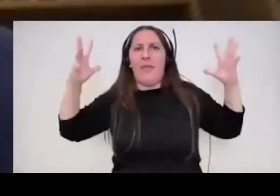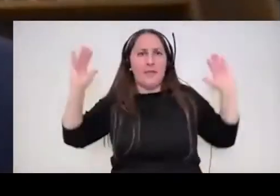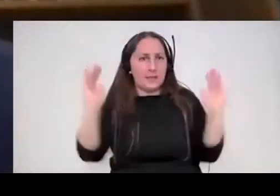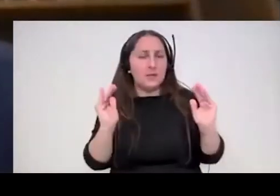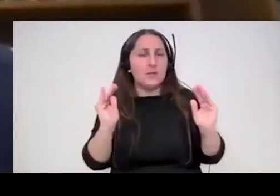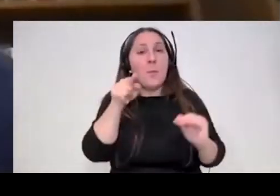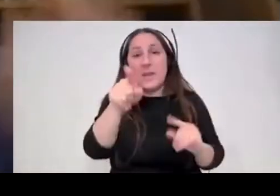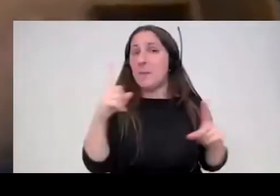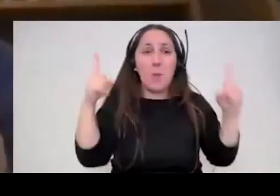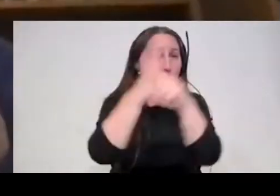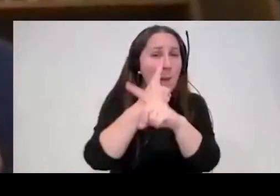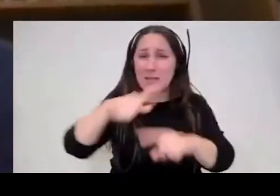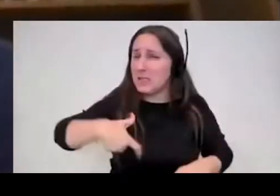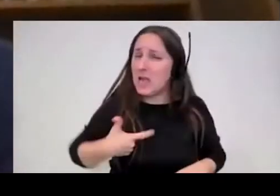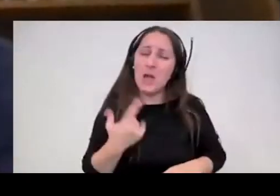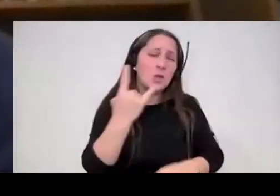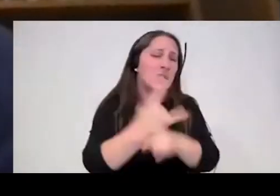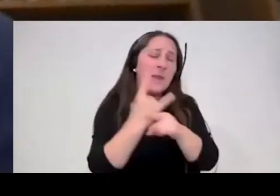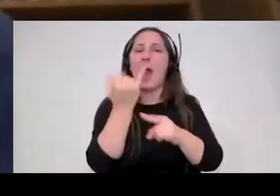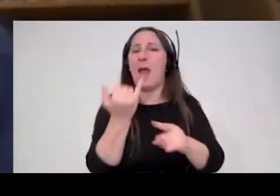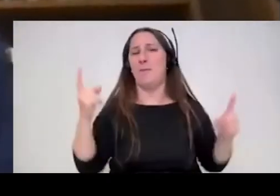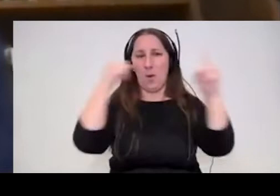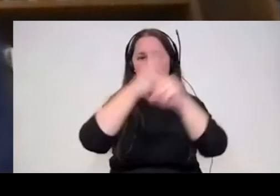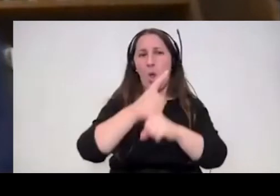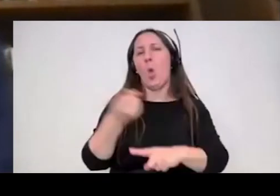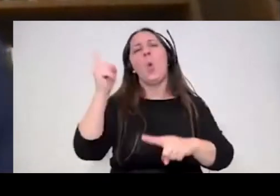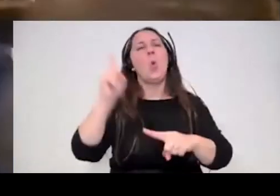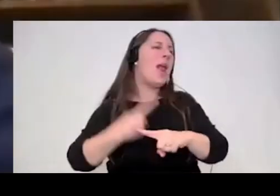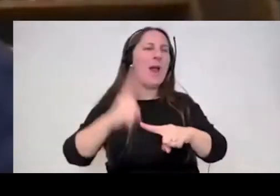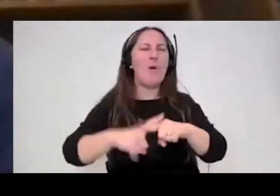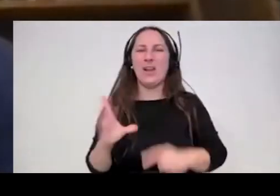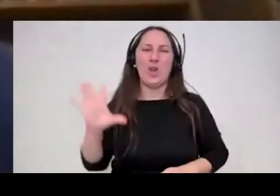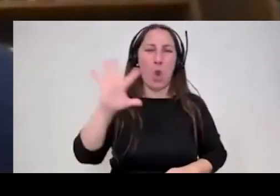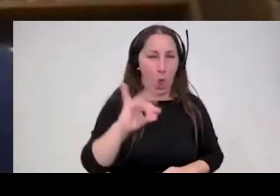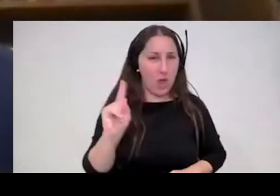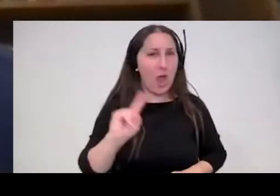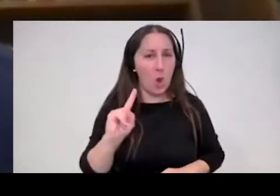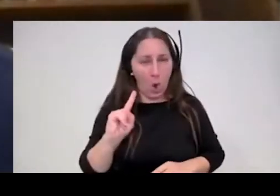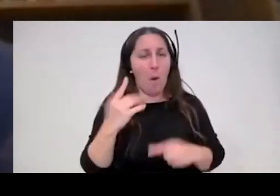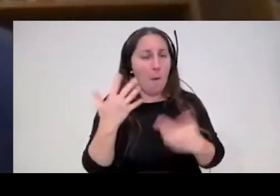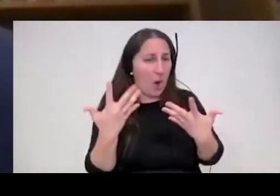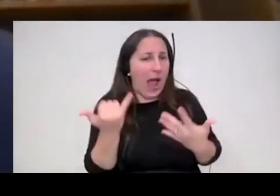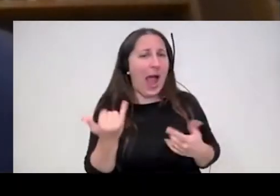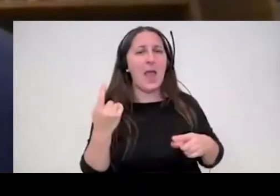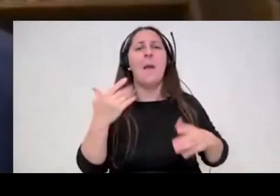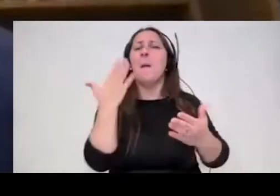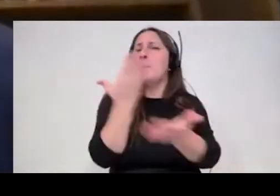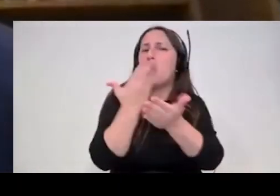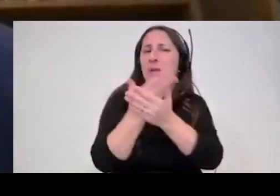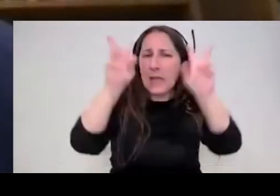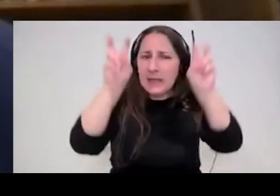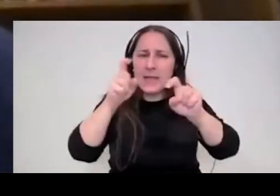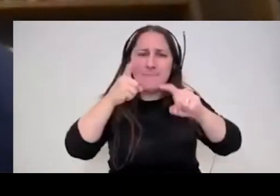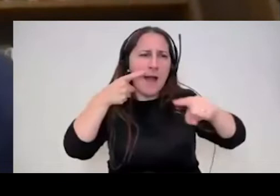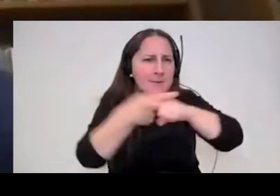está presente siempre. Por eso yo pongo ahí la huelga. No es que están haciendo huelga todos los días, pero hay discusión cuando uno plantea un tema y lo escucha